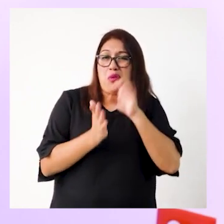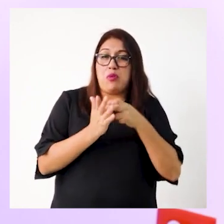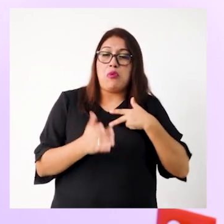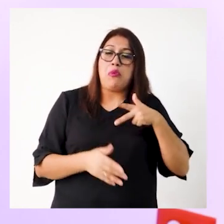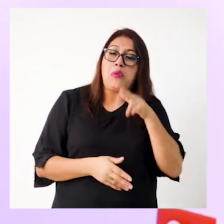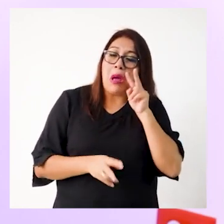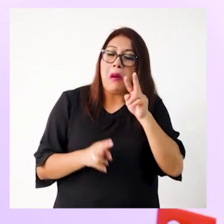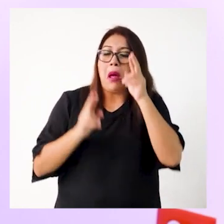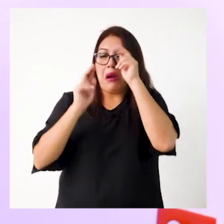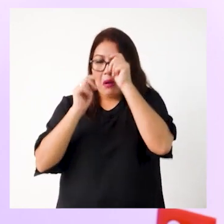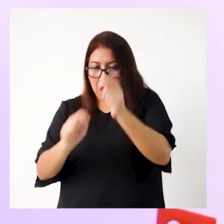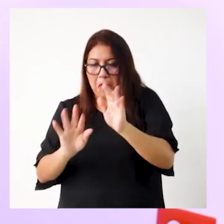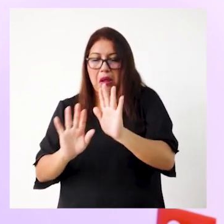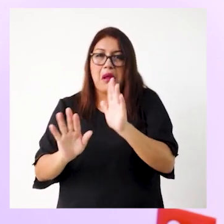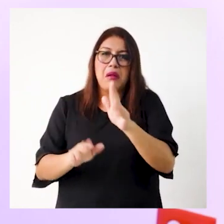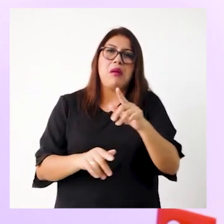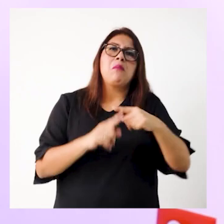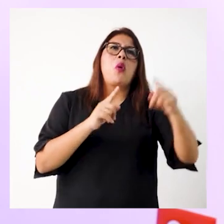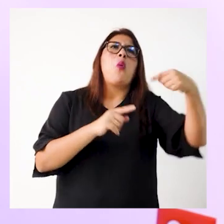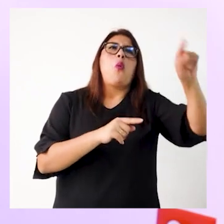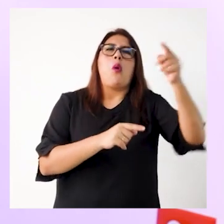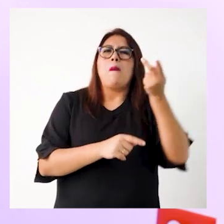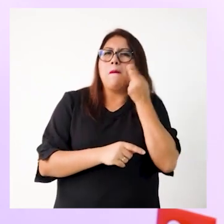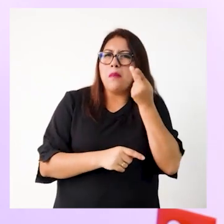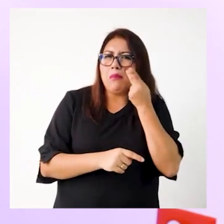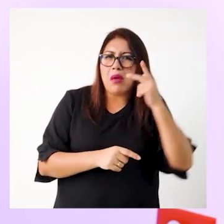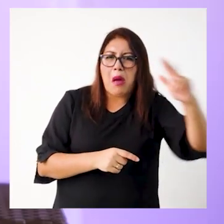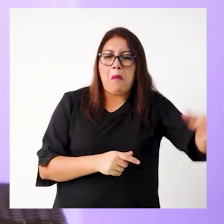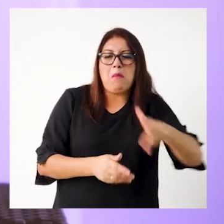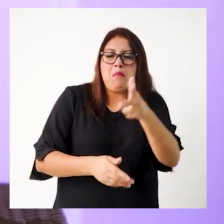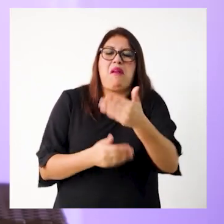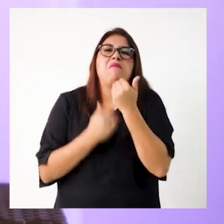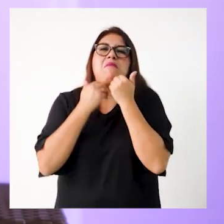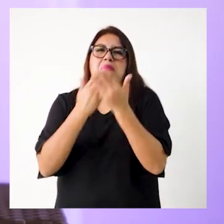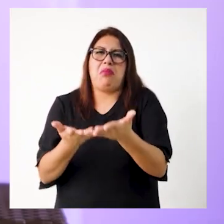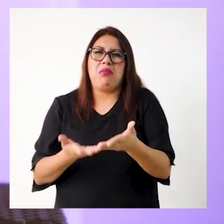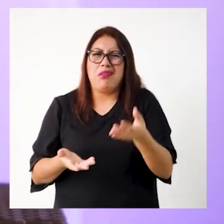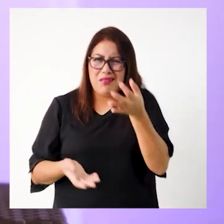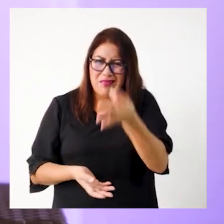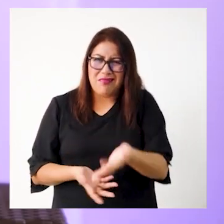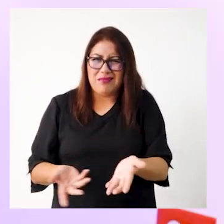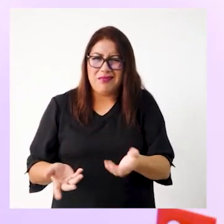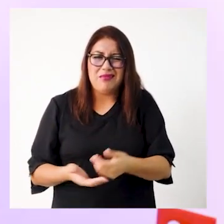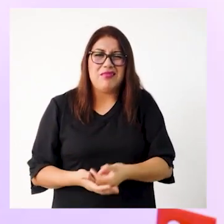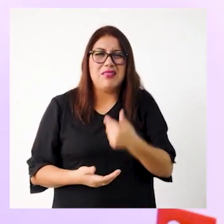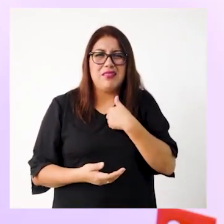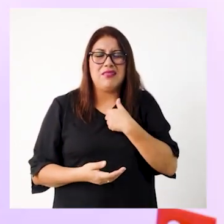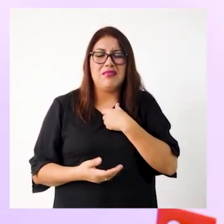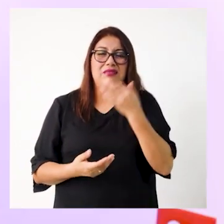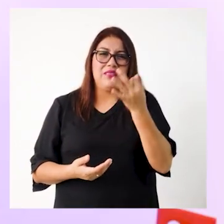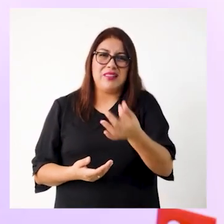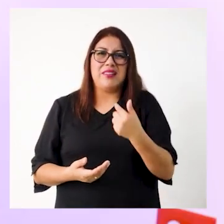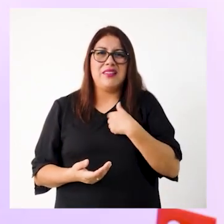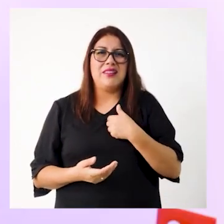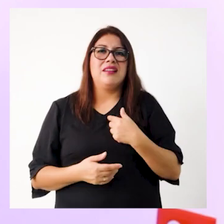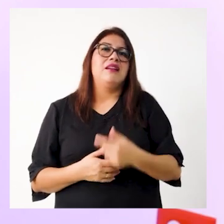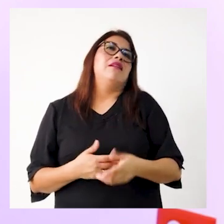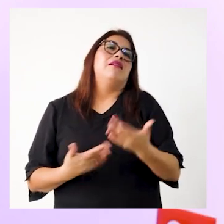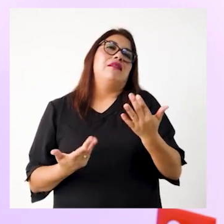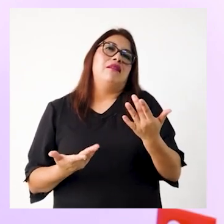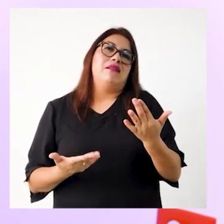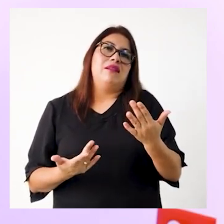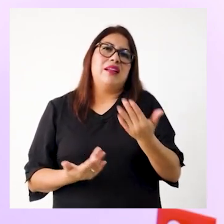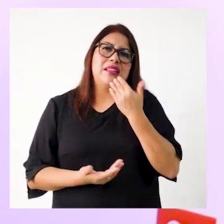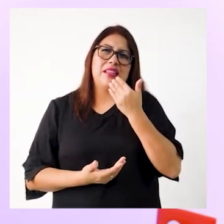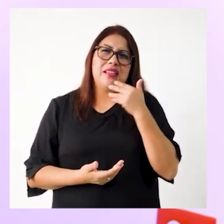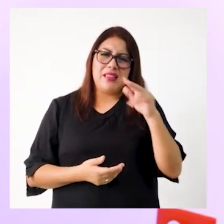estacionamiento preferencial, no faltan algunos vivos o que se creen vivos que se aprovechan de esto. Sobra. Me pasé toda la mañana, me pasé la hora